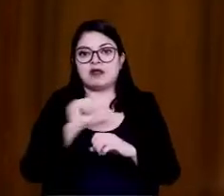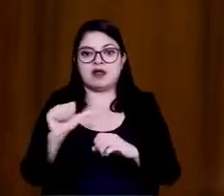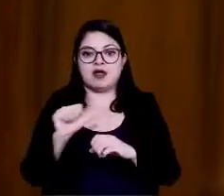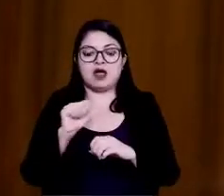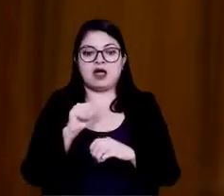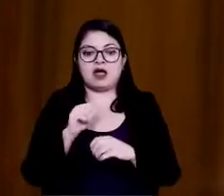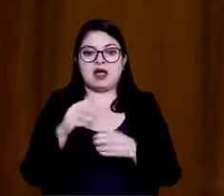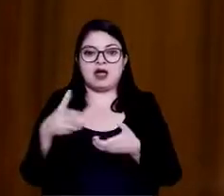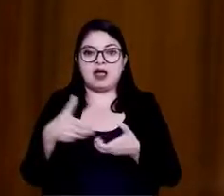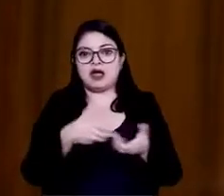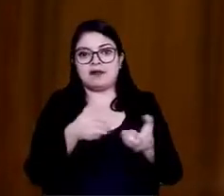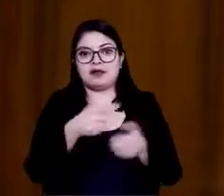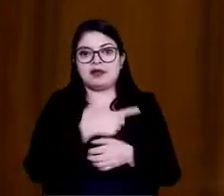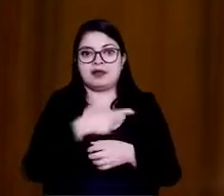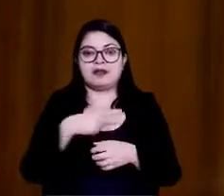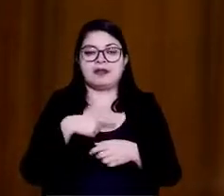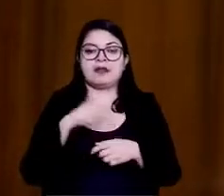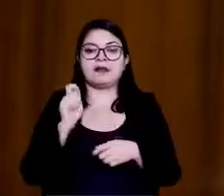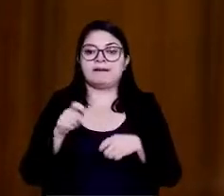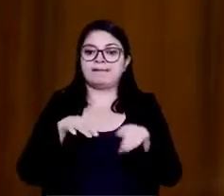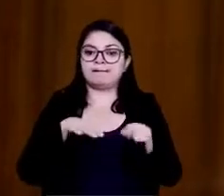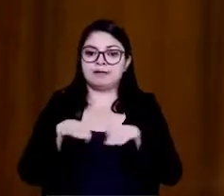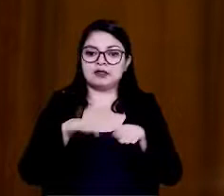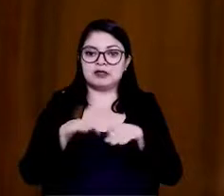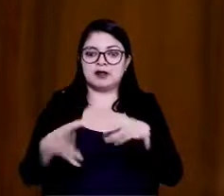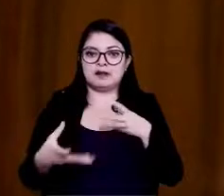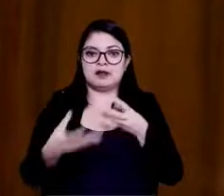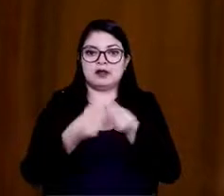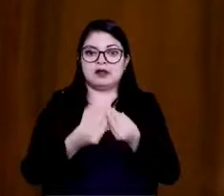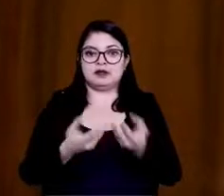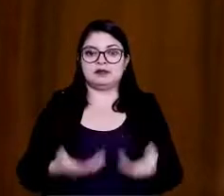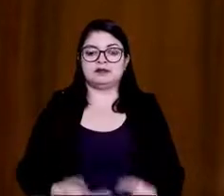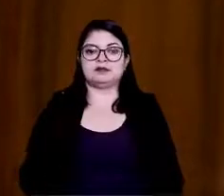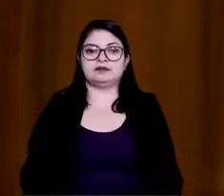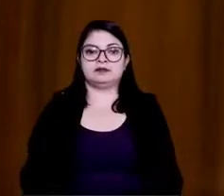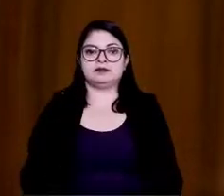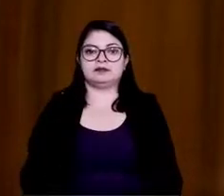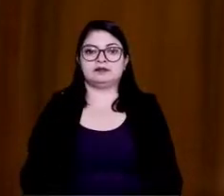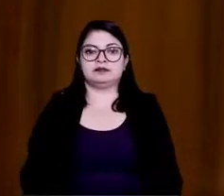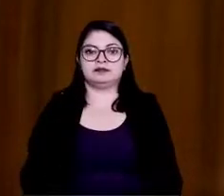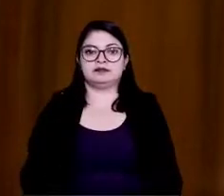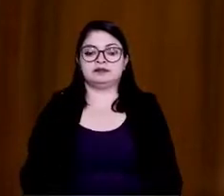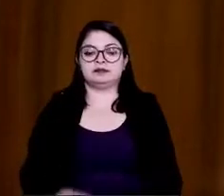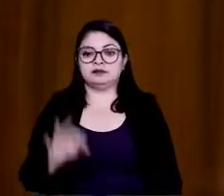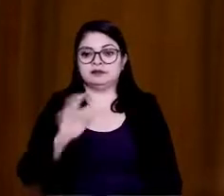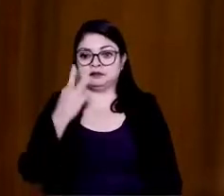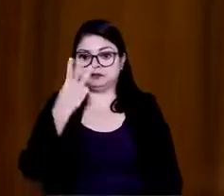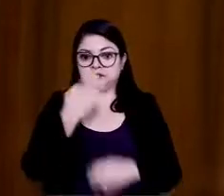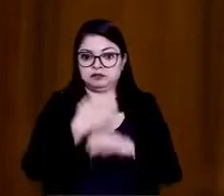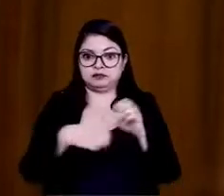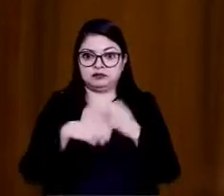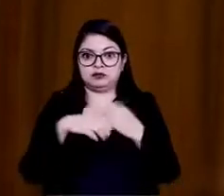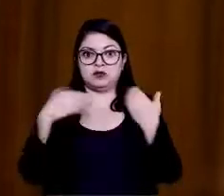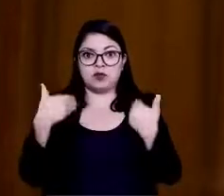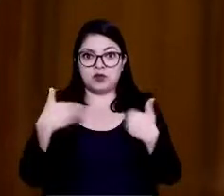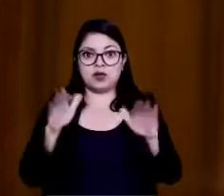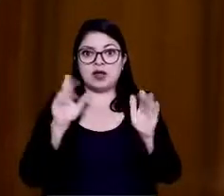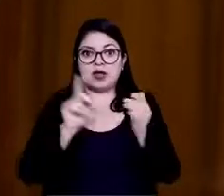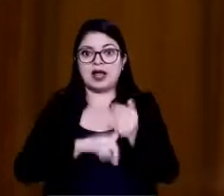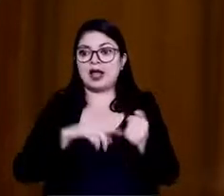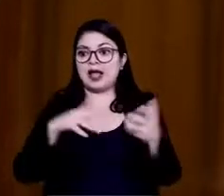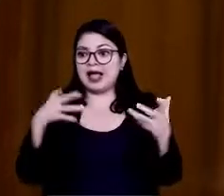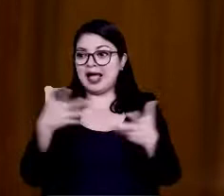caminos deben de trabajar en conjunto. Si los tres elementos se hubieran ejecutado con una